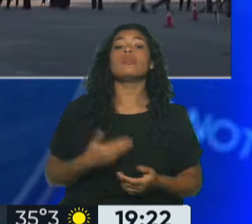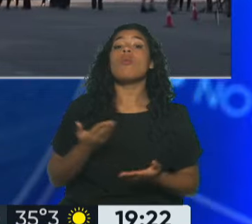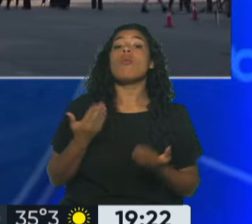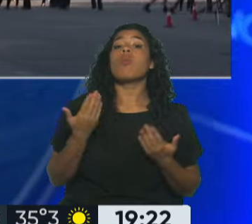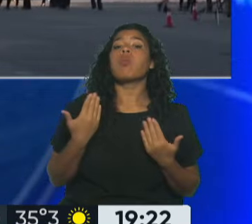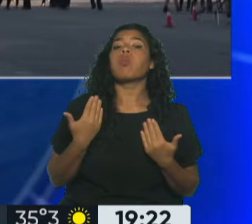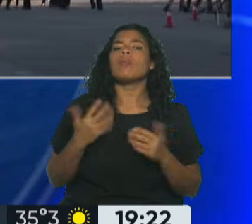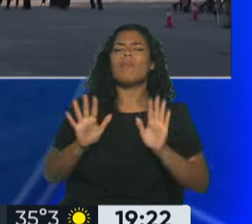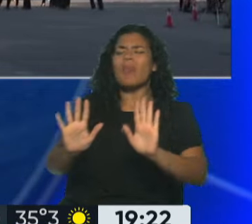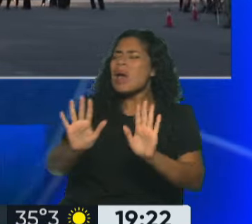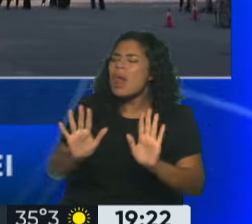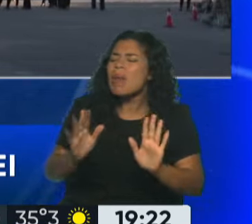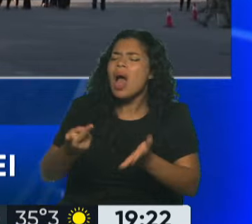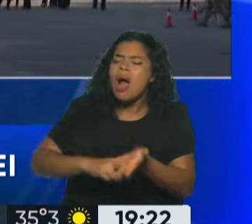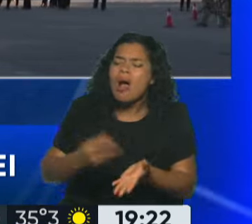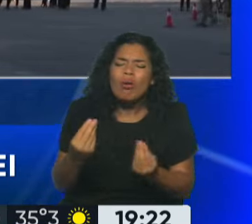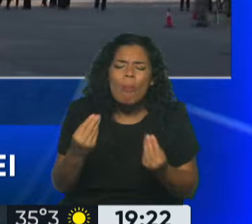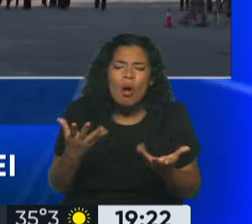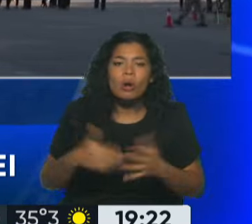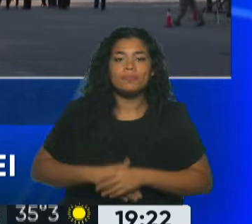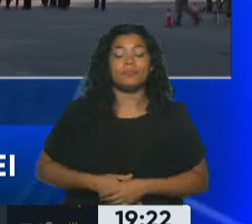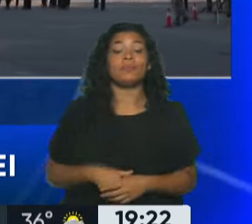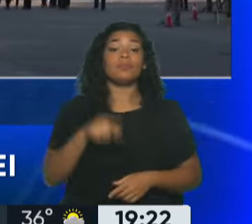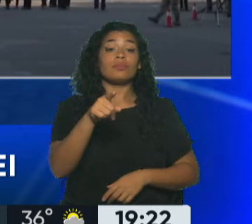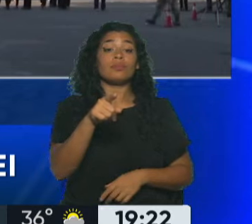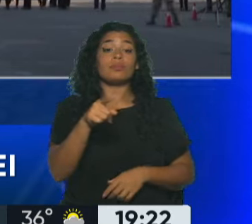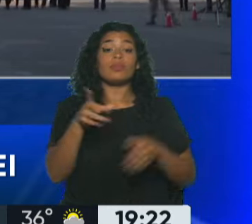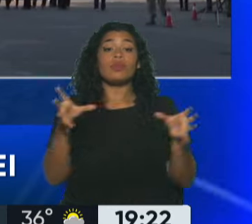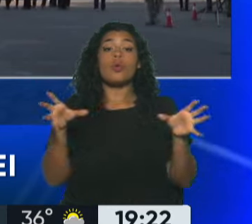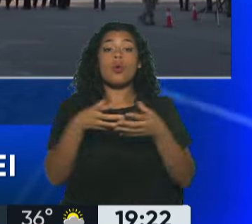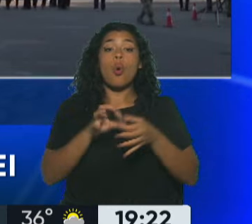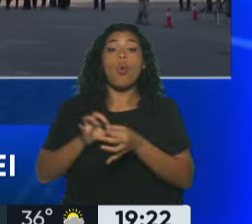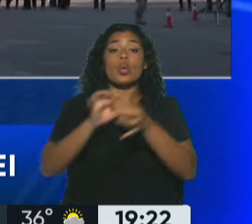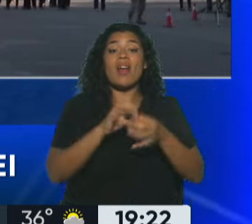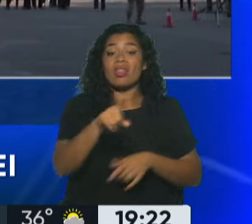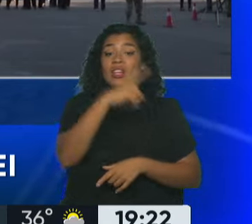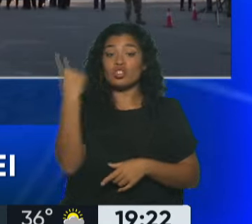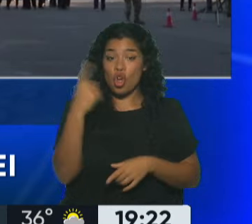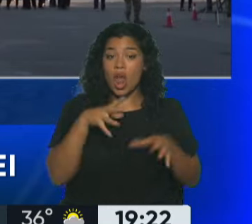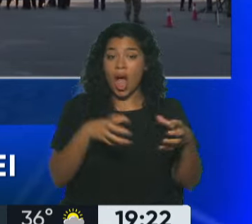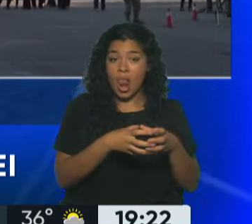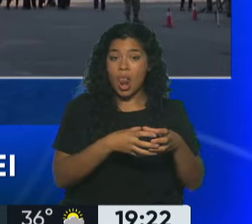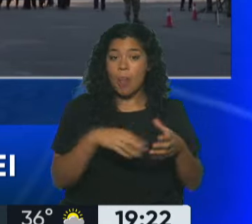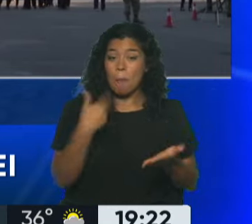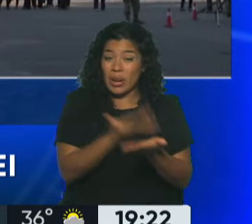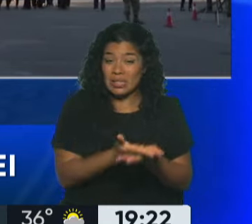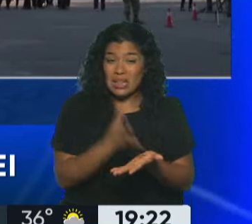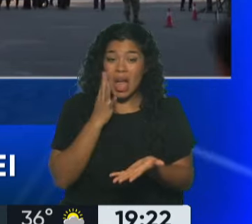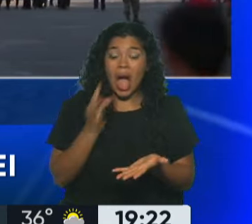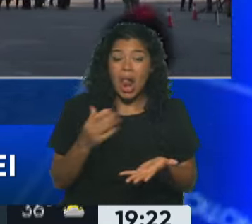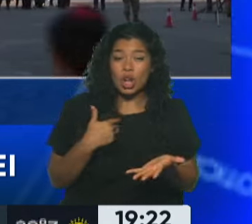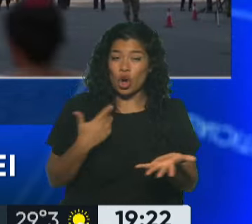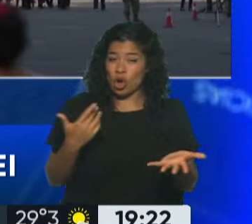Frente al contexto en el que él siempre manifiesta un segundo, ¿cómo? ¿Presentará o pedirá, mejor dicho, la unidad nacional? ¿Es capaz el presidente de eso, siendo que no ha